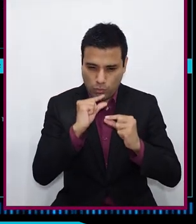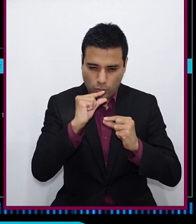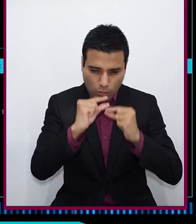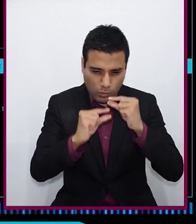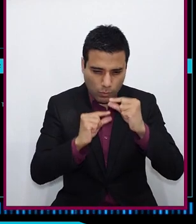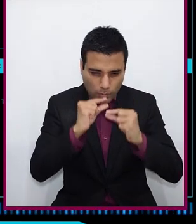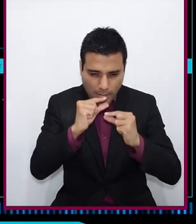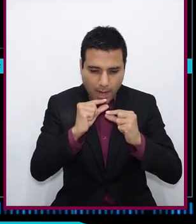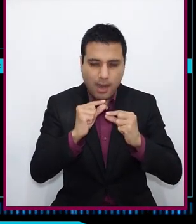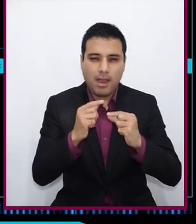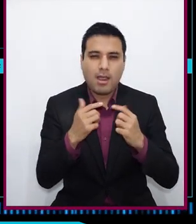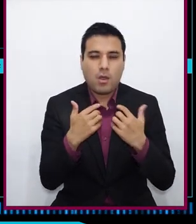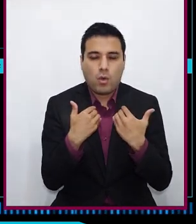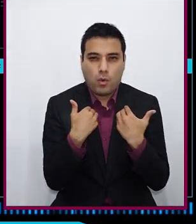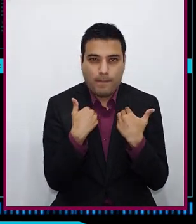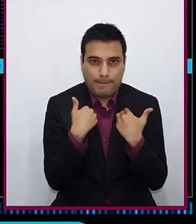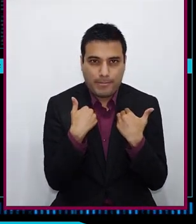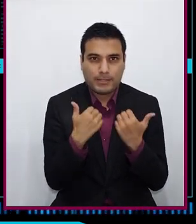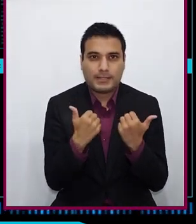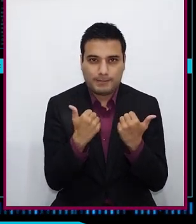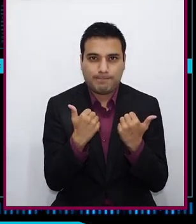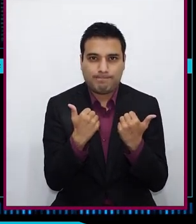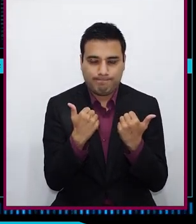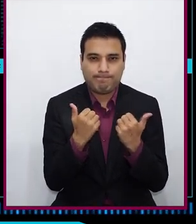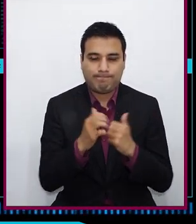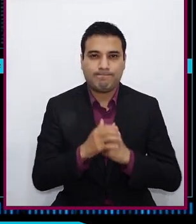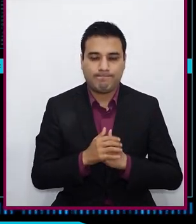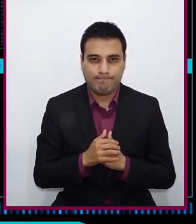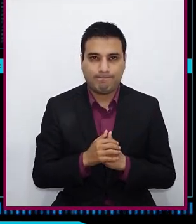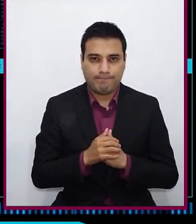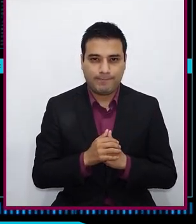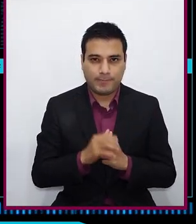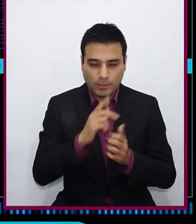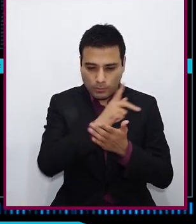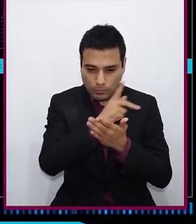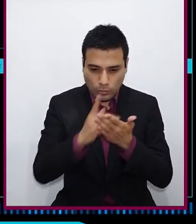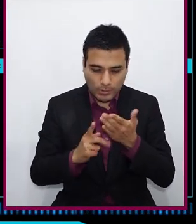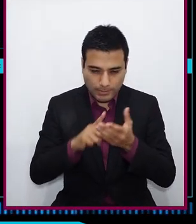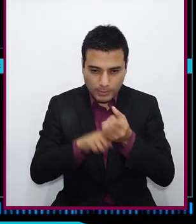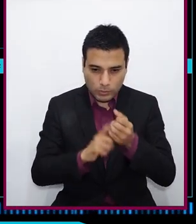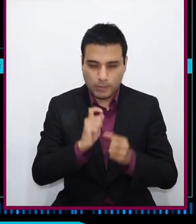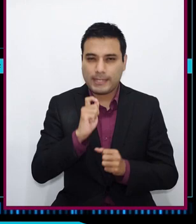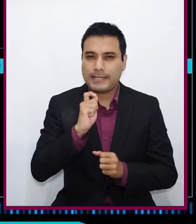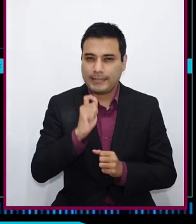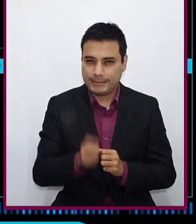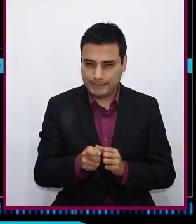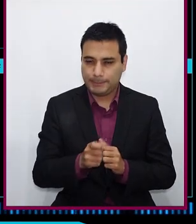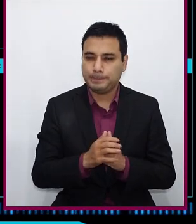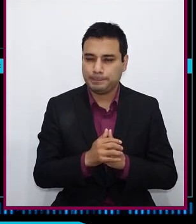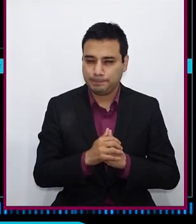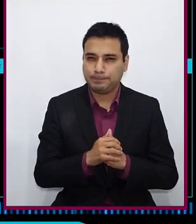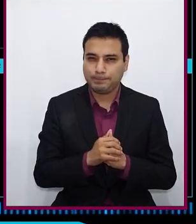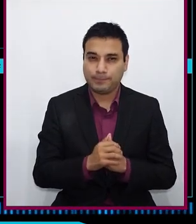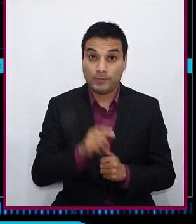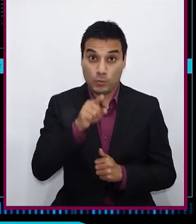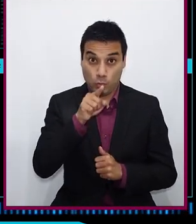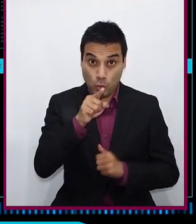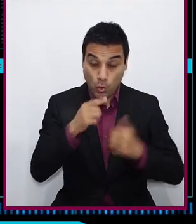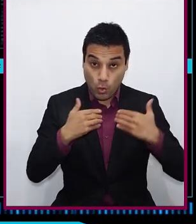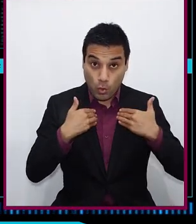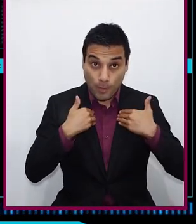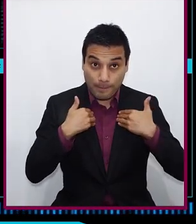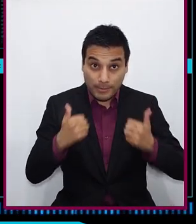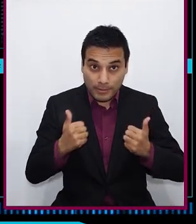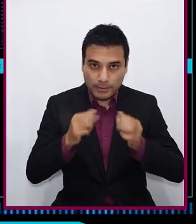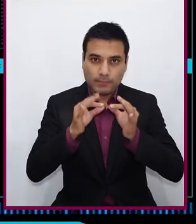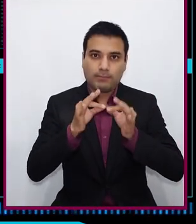o tu problema que tenga él y lo segundo es ir entendiendo todo